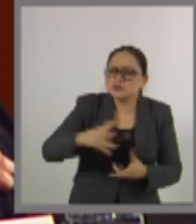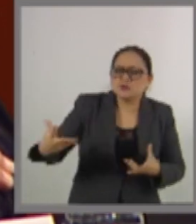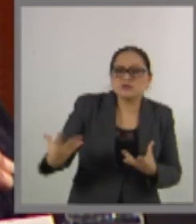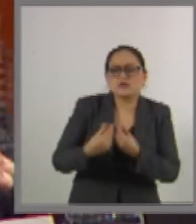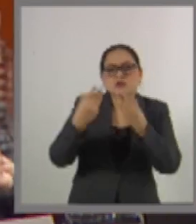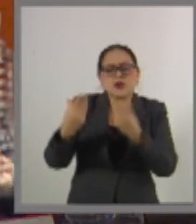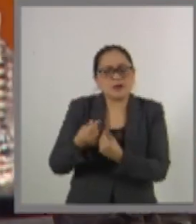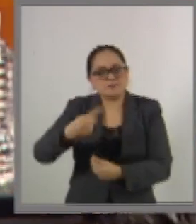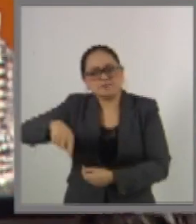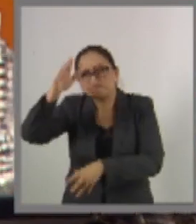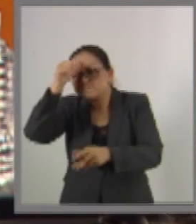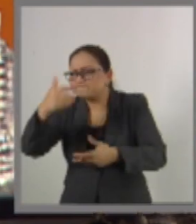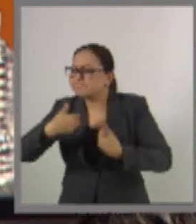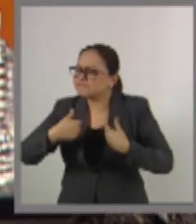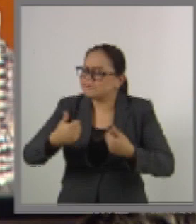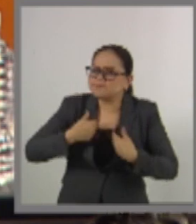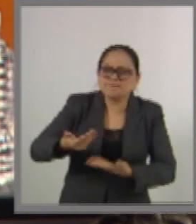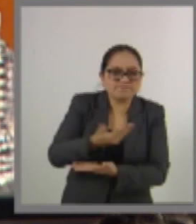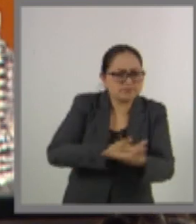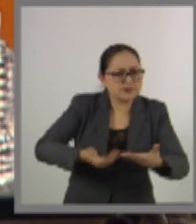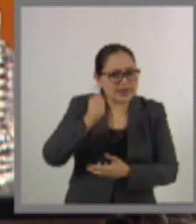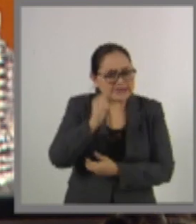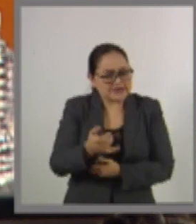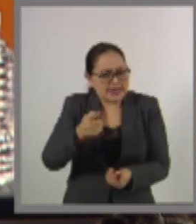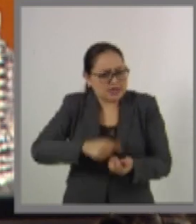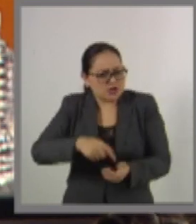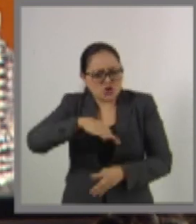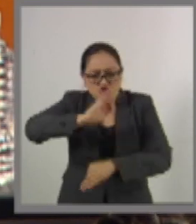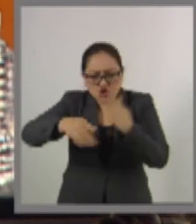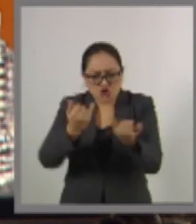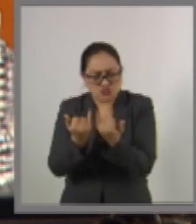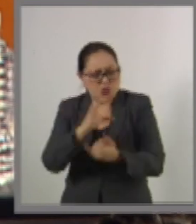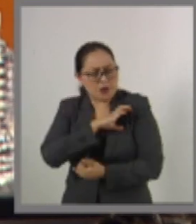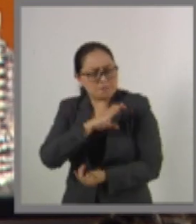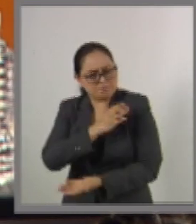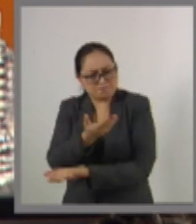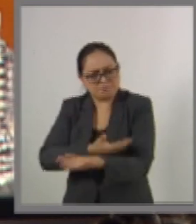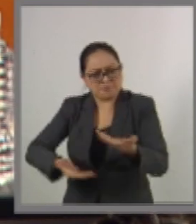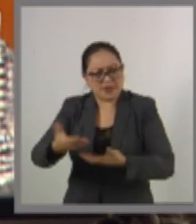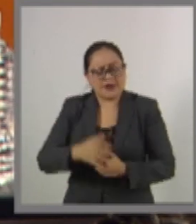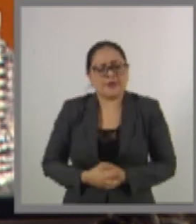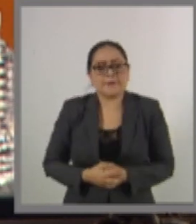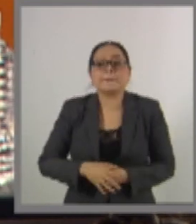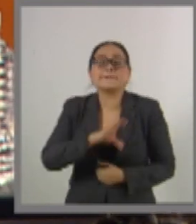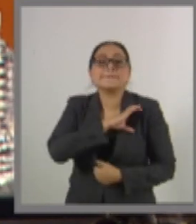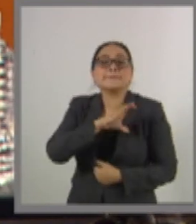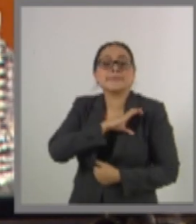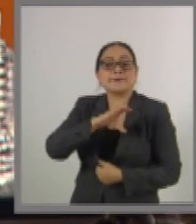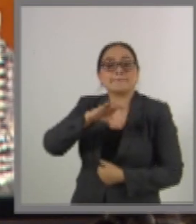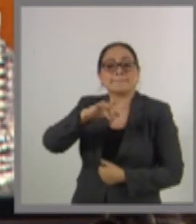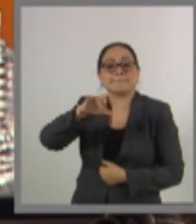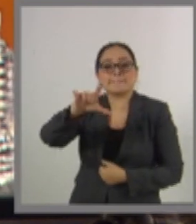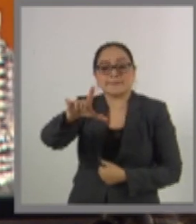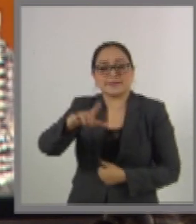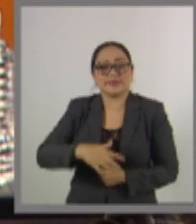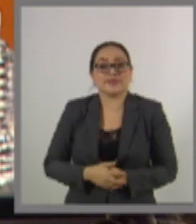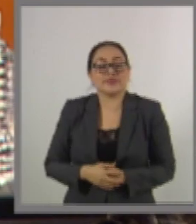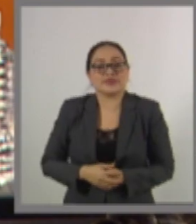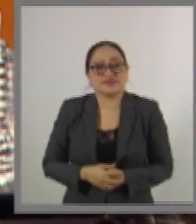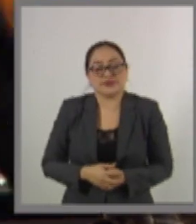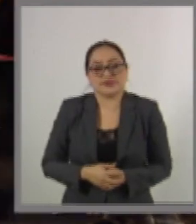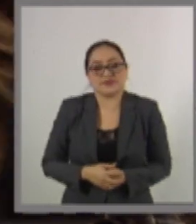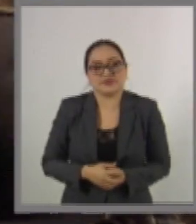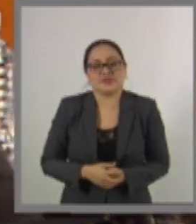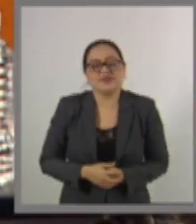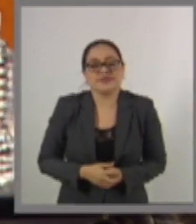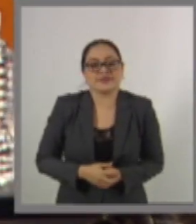el entendimiento y el afecto que todos sentimos. Querido Miguel, acabas de